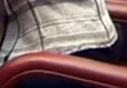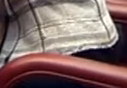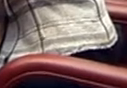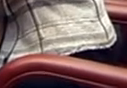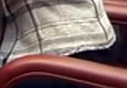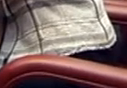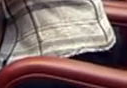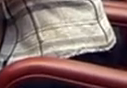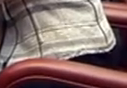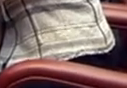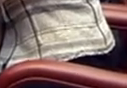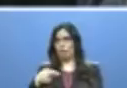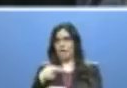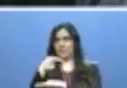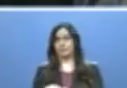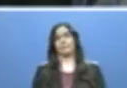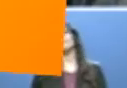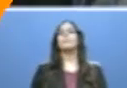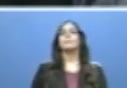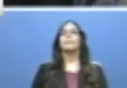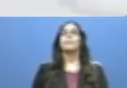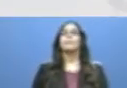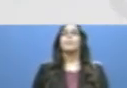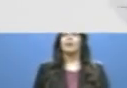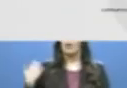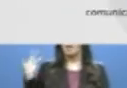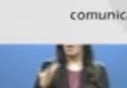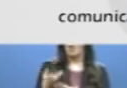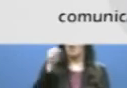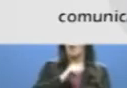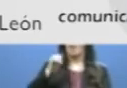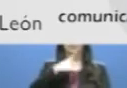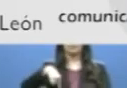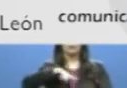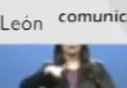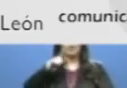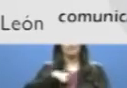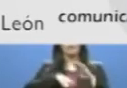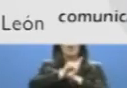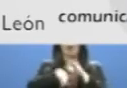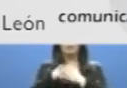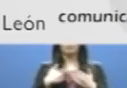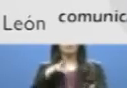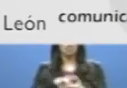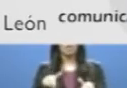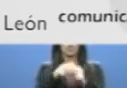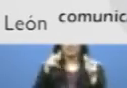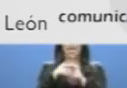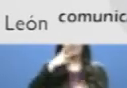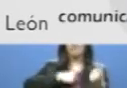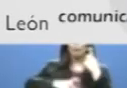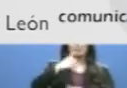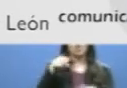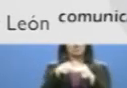quieren para el futuro en los últimos años hemos evolucionado hasta convertirnos en la sociedad de la información la sociedad del conocimiento